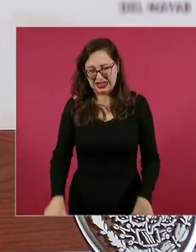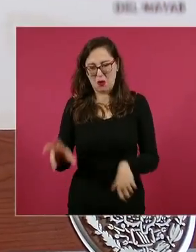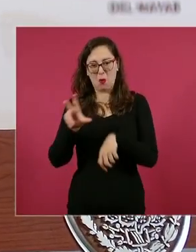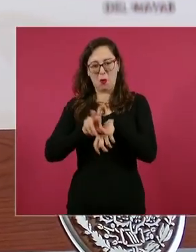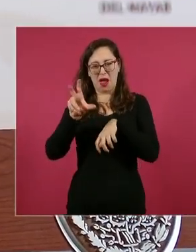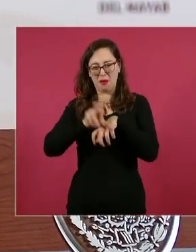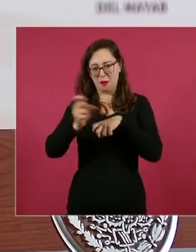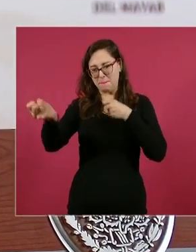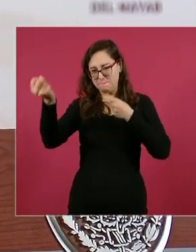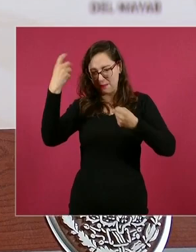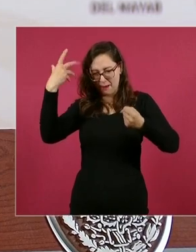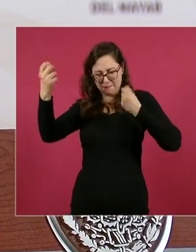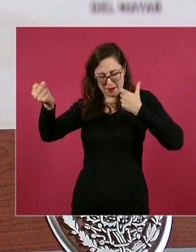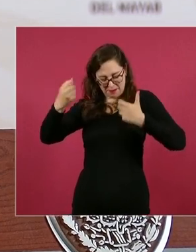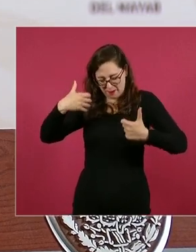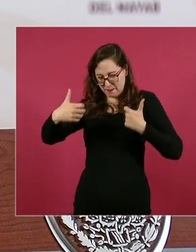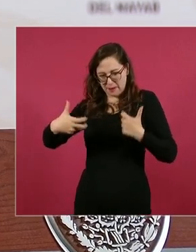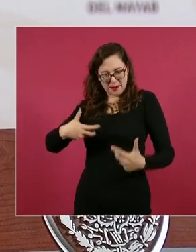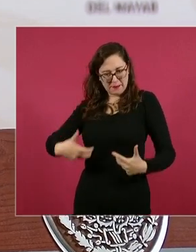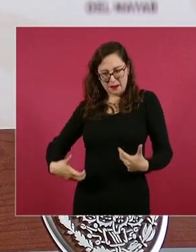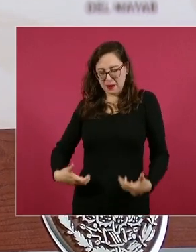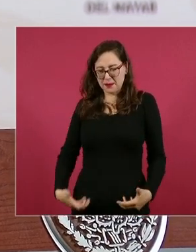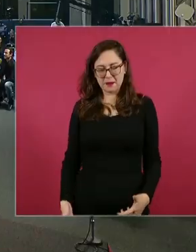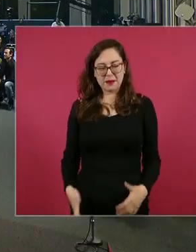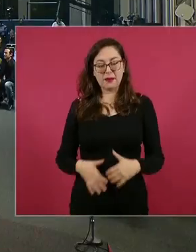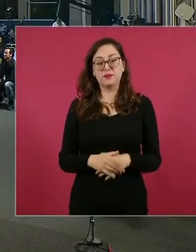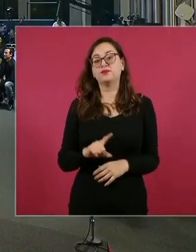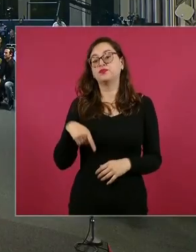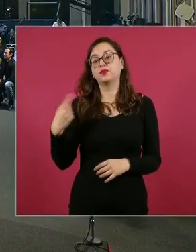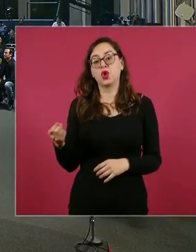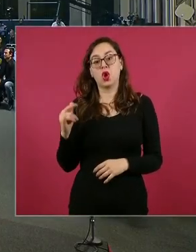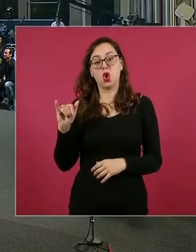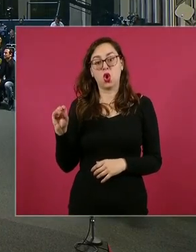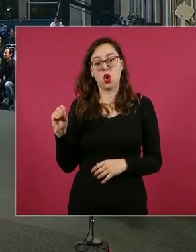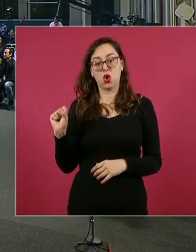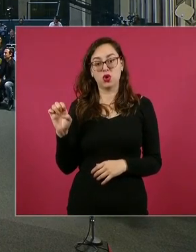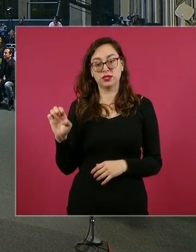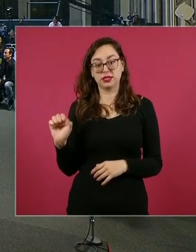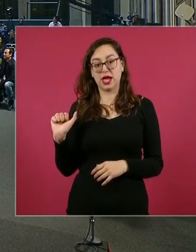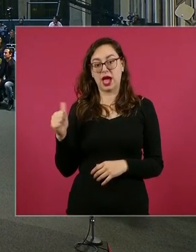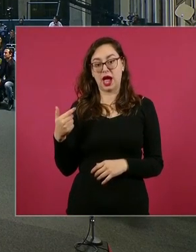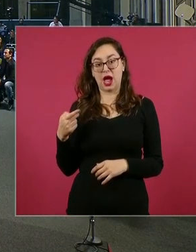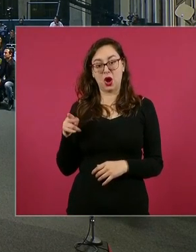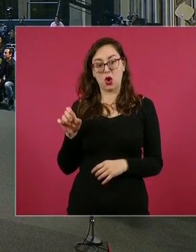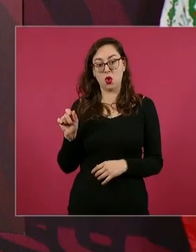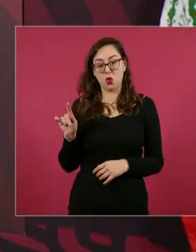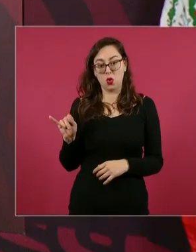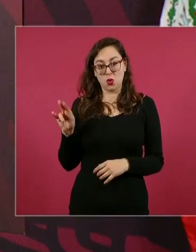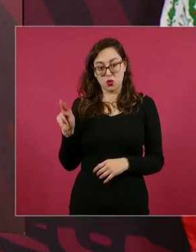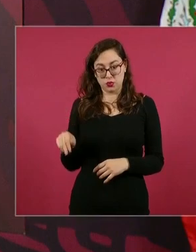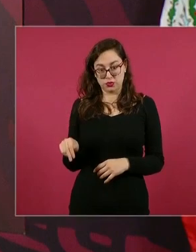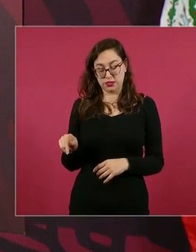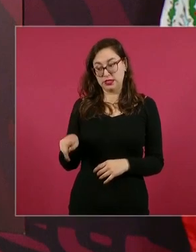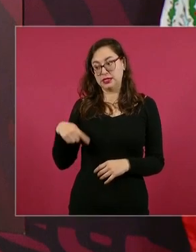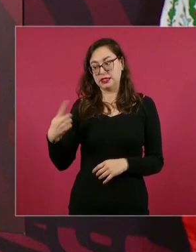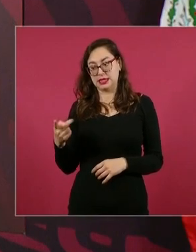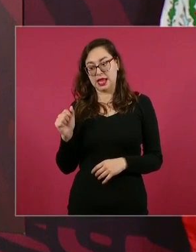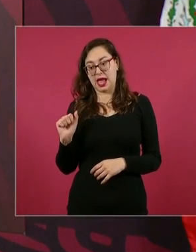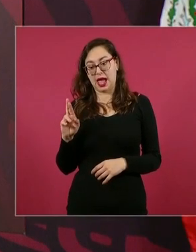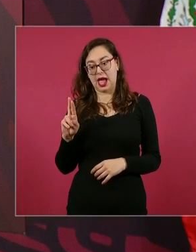Híjole y me acuerdo que el finado José Agustín y Arnaldo